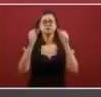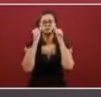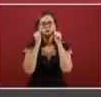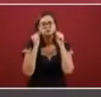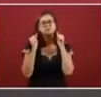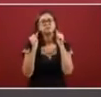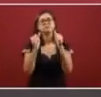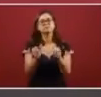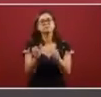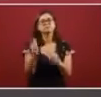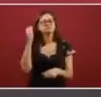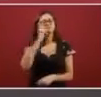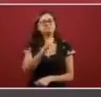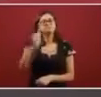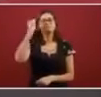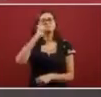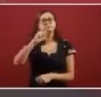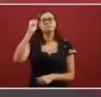siempre